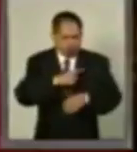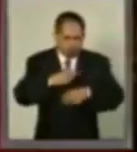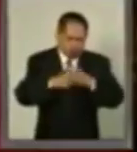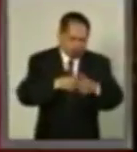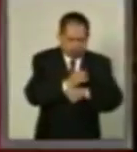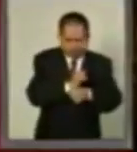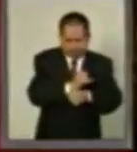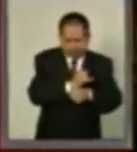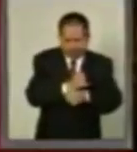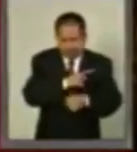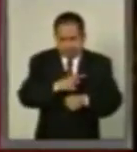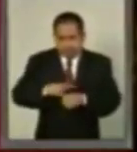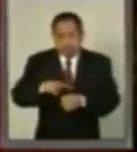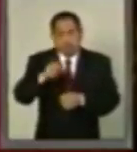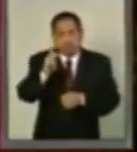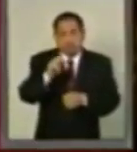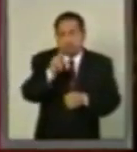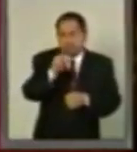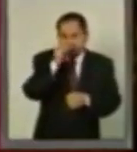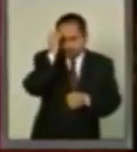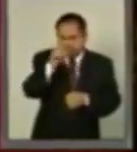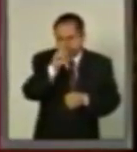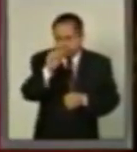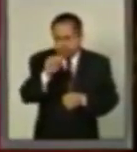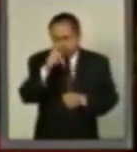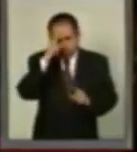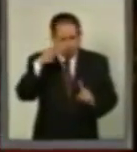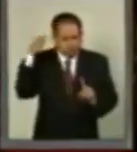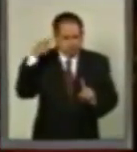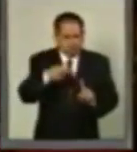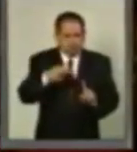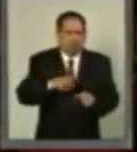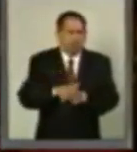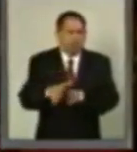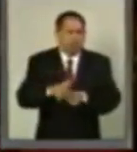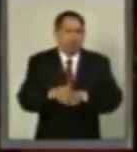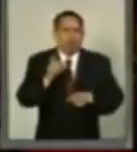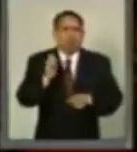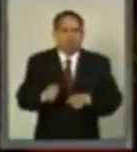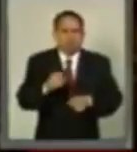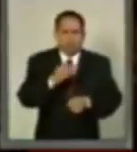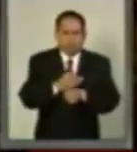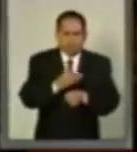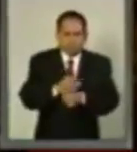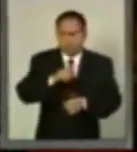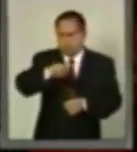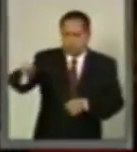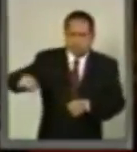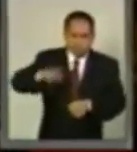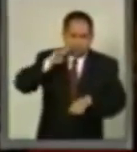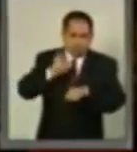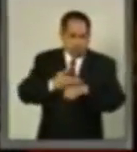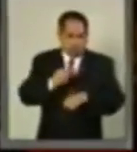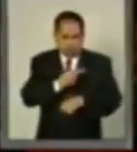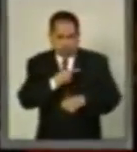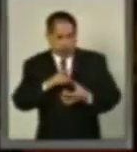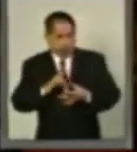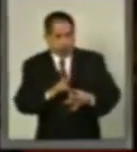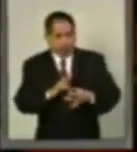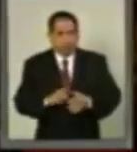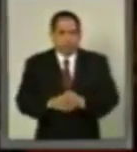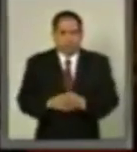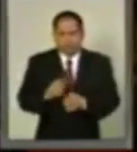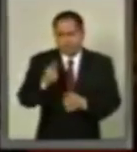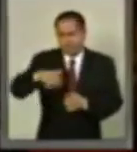investigar, pero no hay que olvidar cuál es el punto fundamental de nuestra responsabilidad compartida. Hace